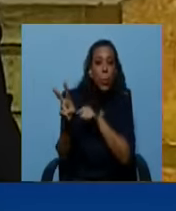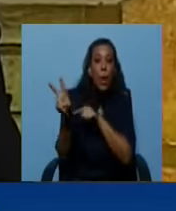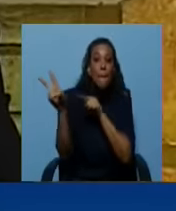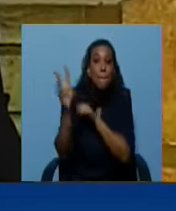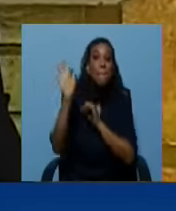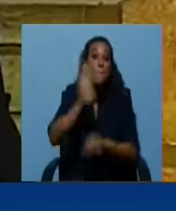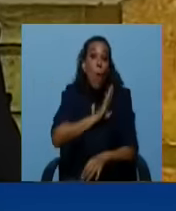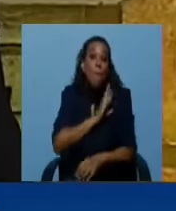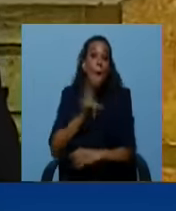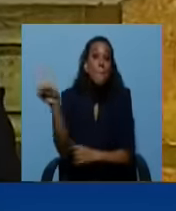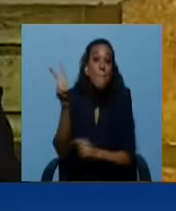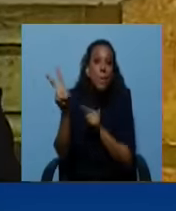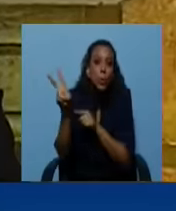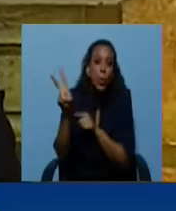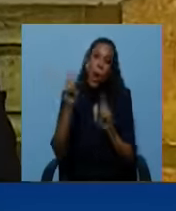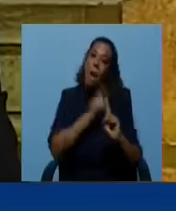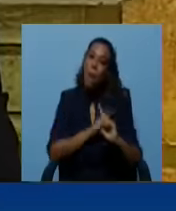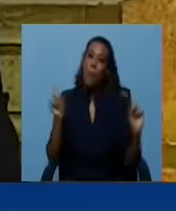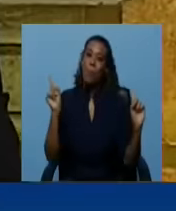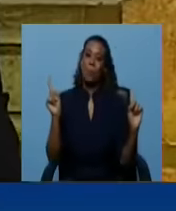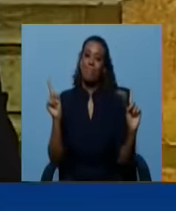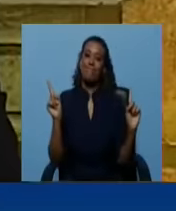venezolana, es otra cosa.